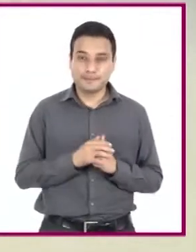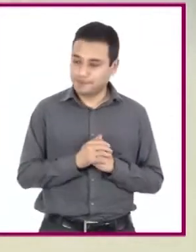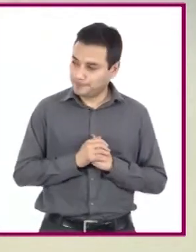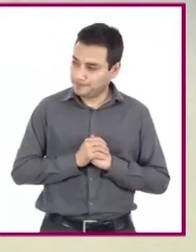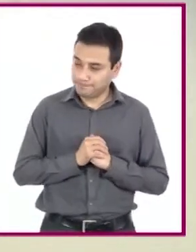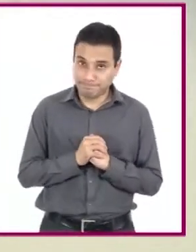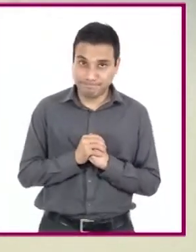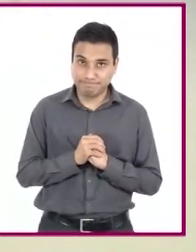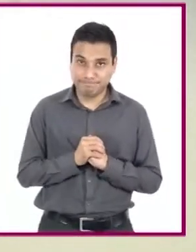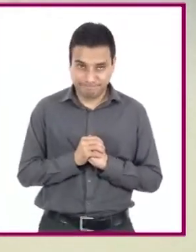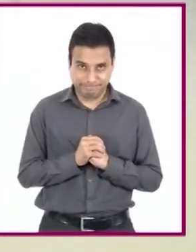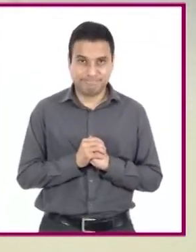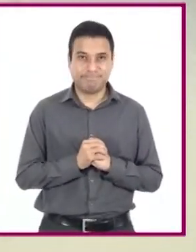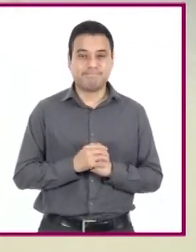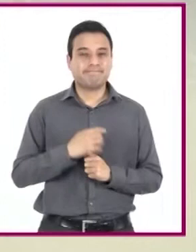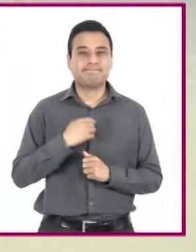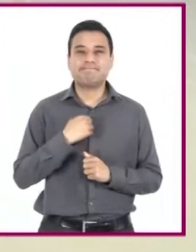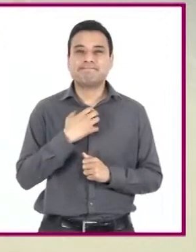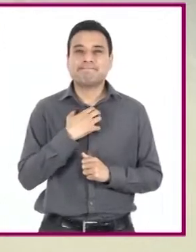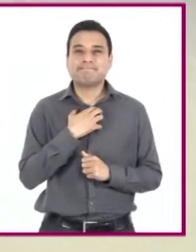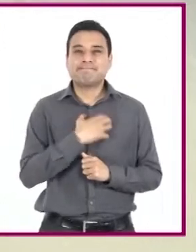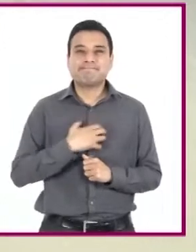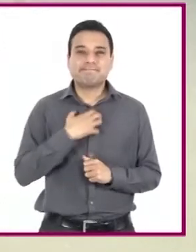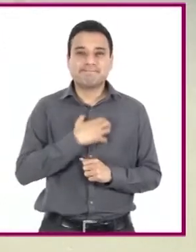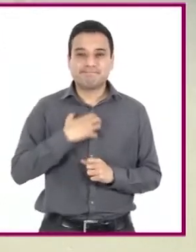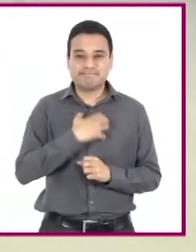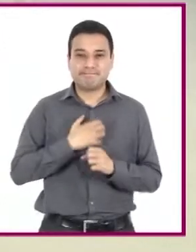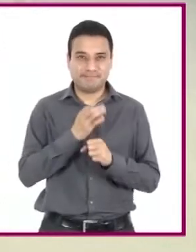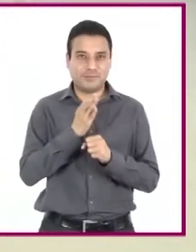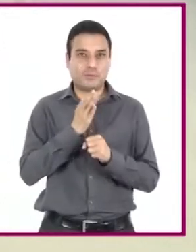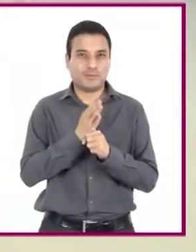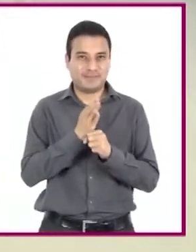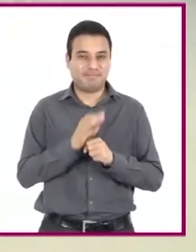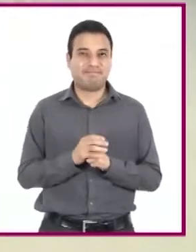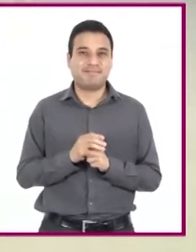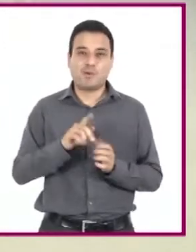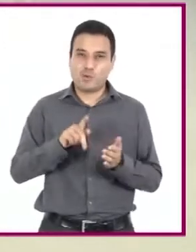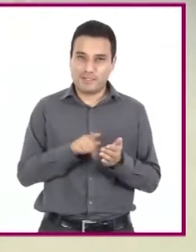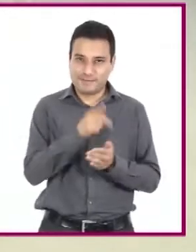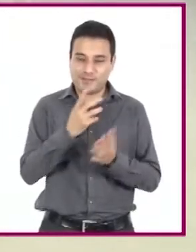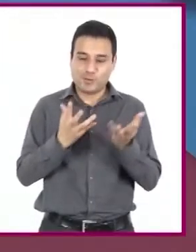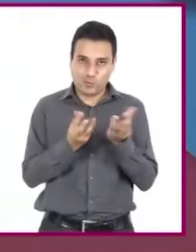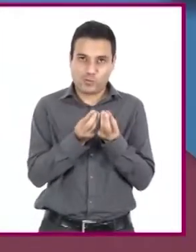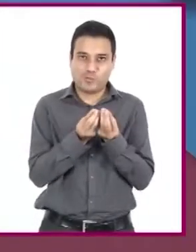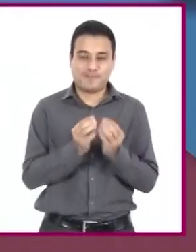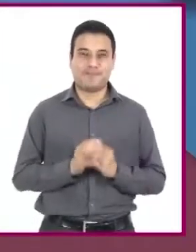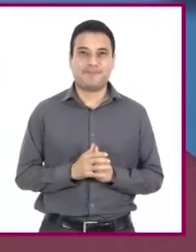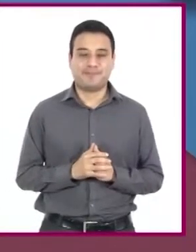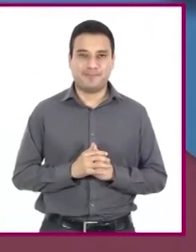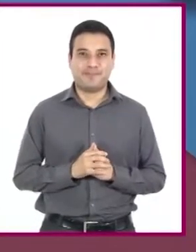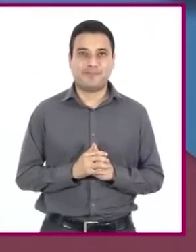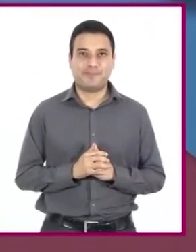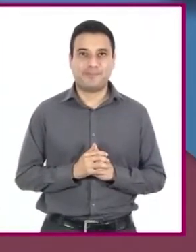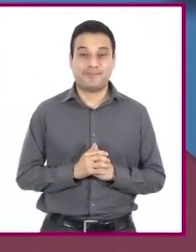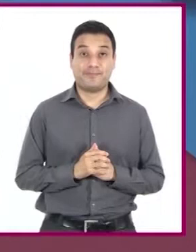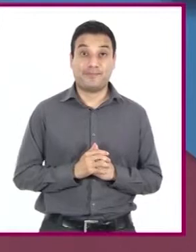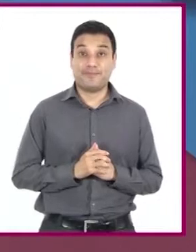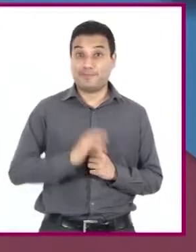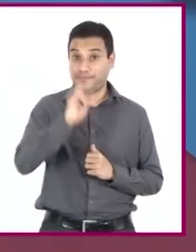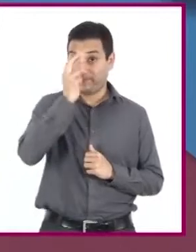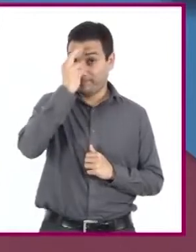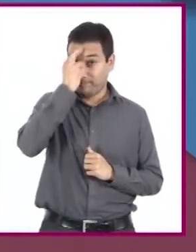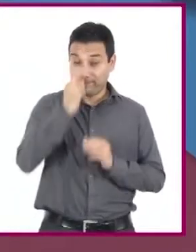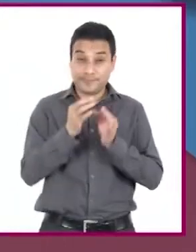Velázquez Campos y me siento muy contenta de estar nuevamente con todos ustedes. Recordemos que